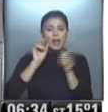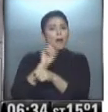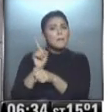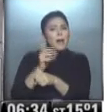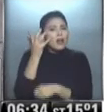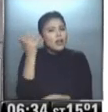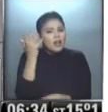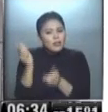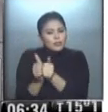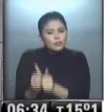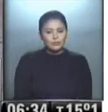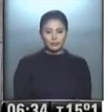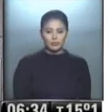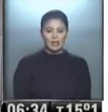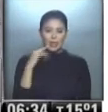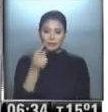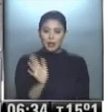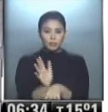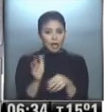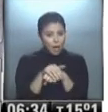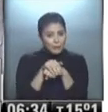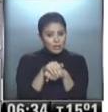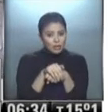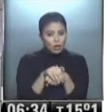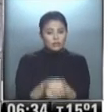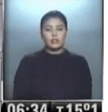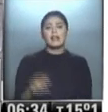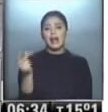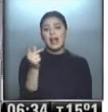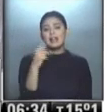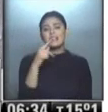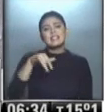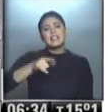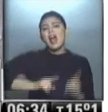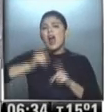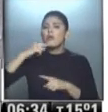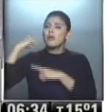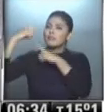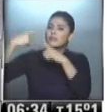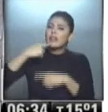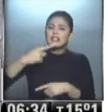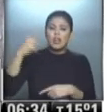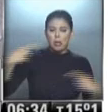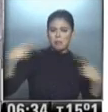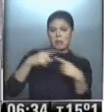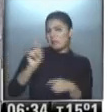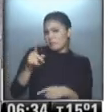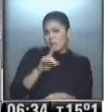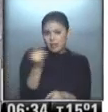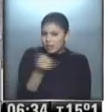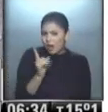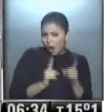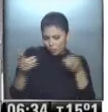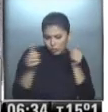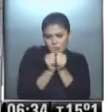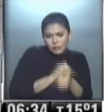con este gatito. Son amigos, Cari. Pero claro, eso es un mito, que se pelean como perros y gatos. Claro que es un mito. Muchos que se quieren y bien, ¿eh?